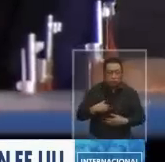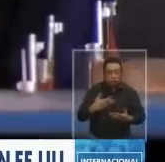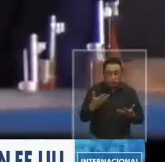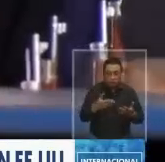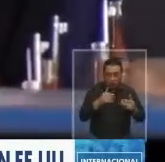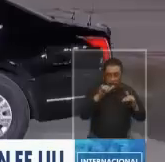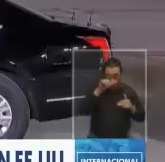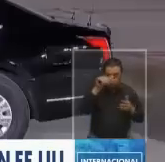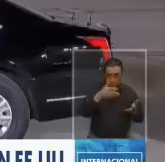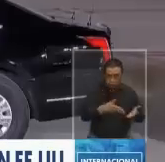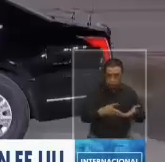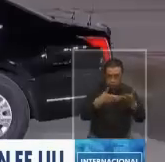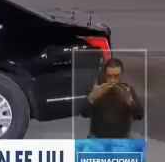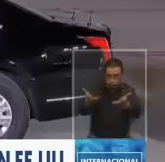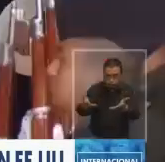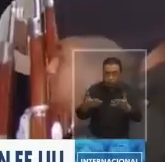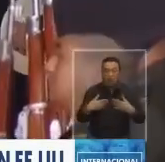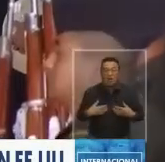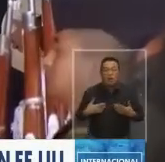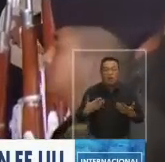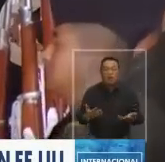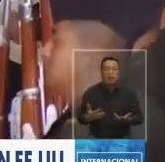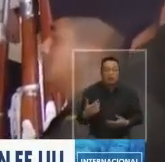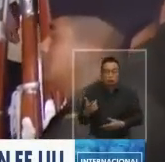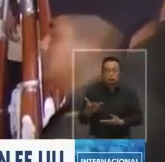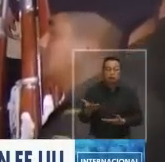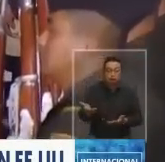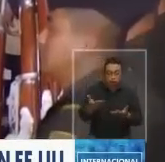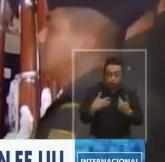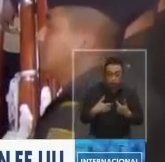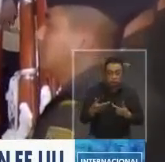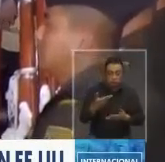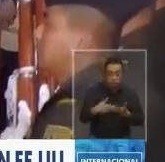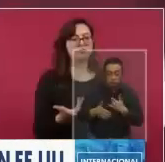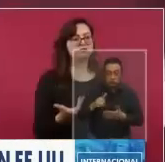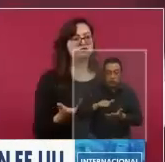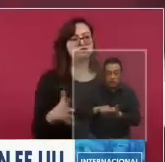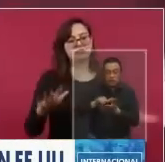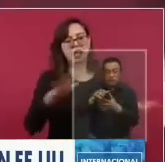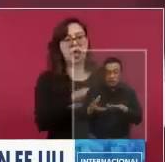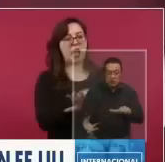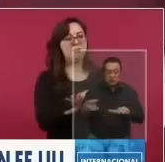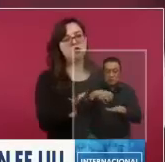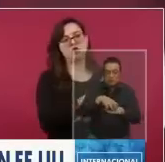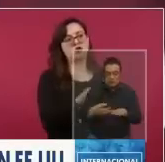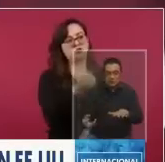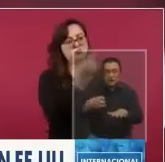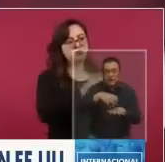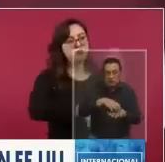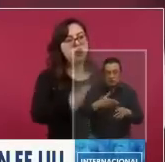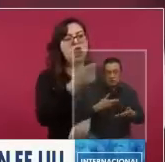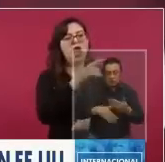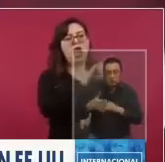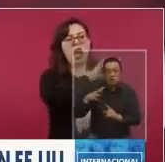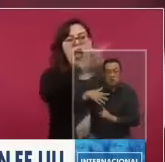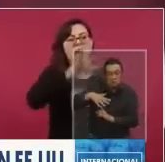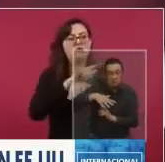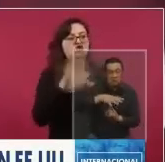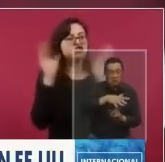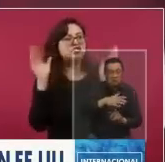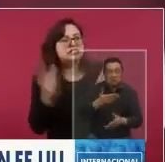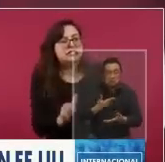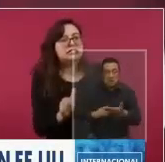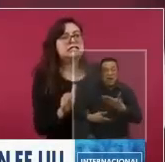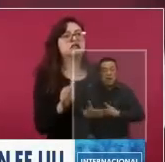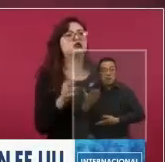durante la Cumbre de líderes de América del Norte en febrero de 2023 cuando el mandatario le propuso a su homólogo en Estados Unidos Joe biden